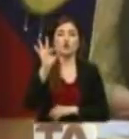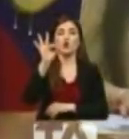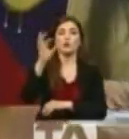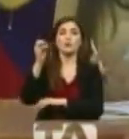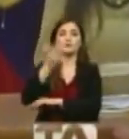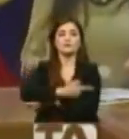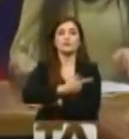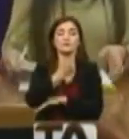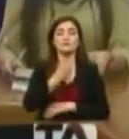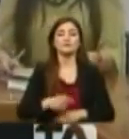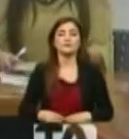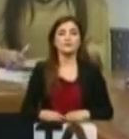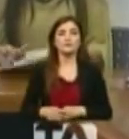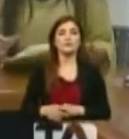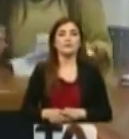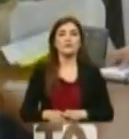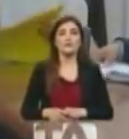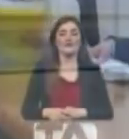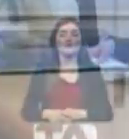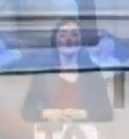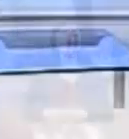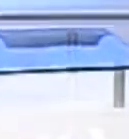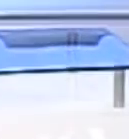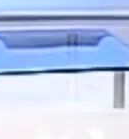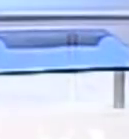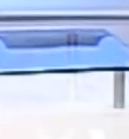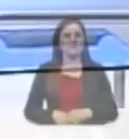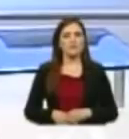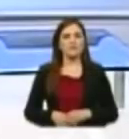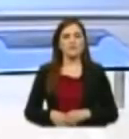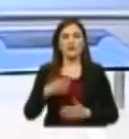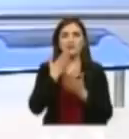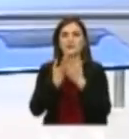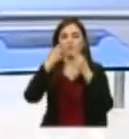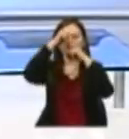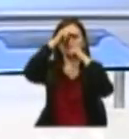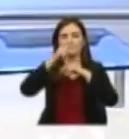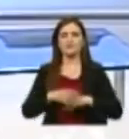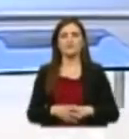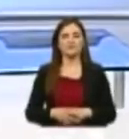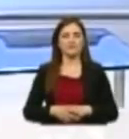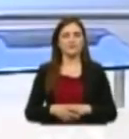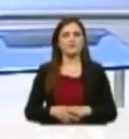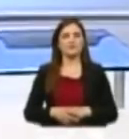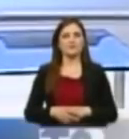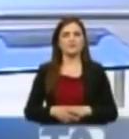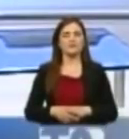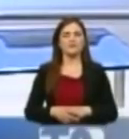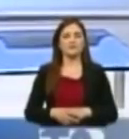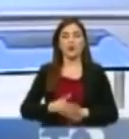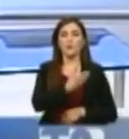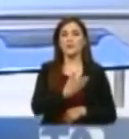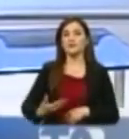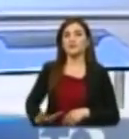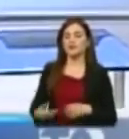días. En Quito, Freddy Paredes, 24 horas. Gracias por continuar en nuestra compañía. El presidente de Seguro Sucre,